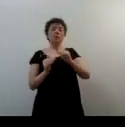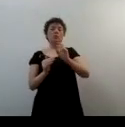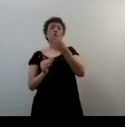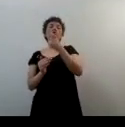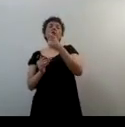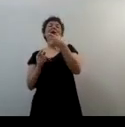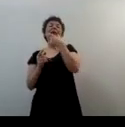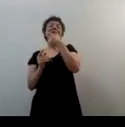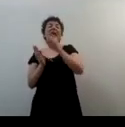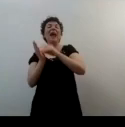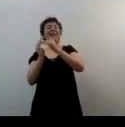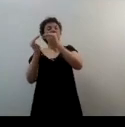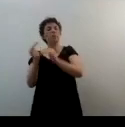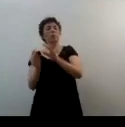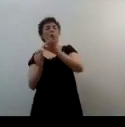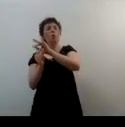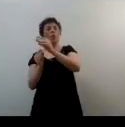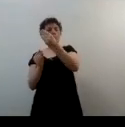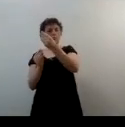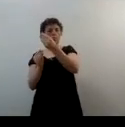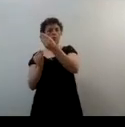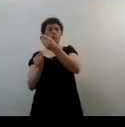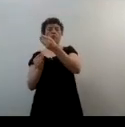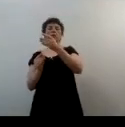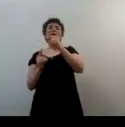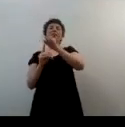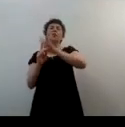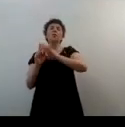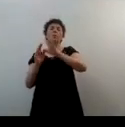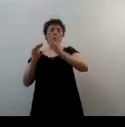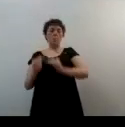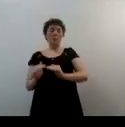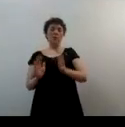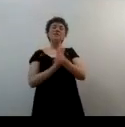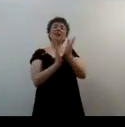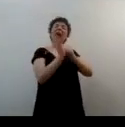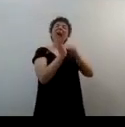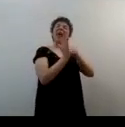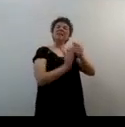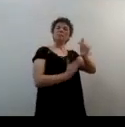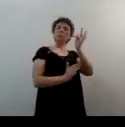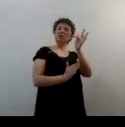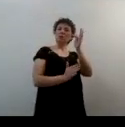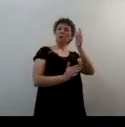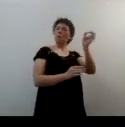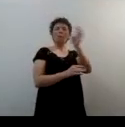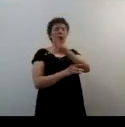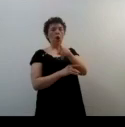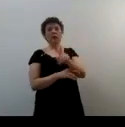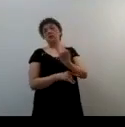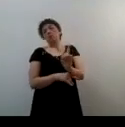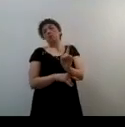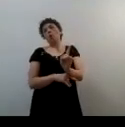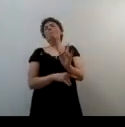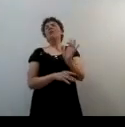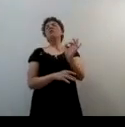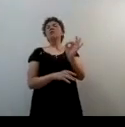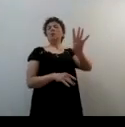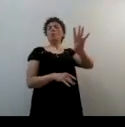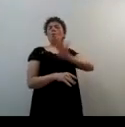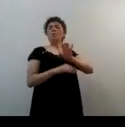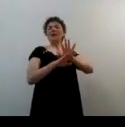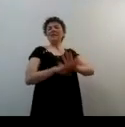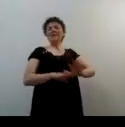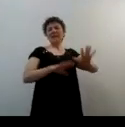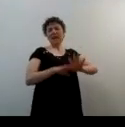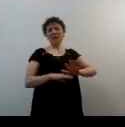grasa. Eso no quiere decir que la que tiene más grasa es mejor, no. Pero sí que es cierto que pasa más lentamente a sangre el carbohidrato